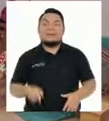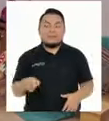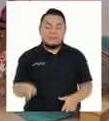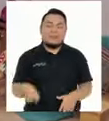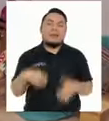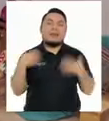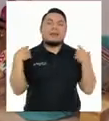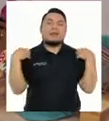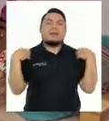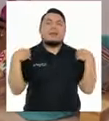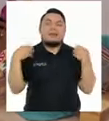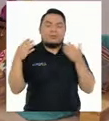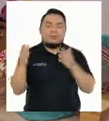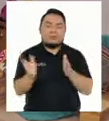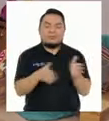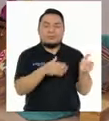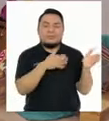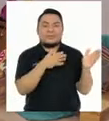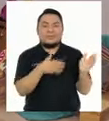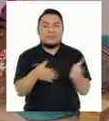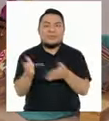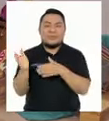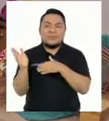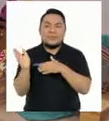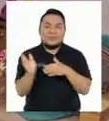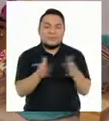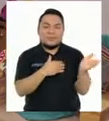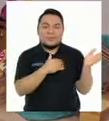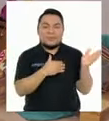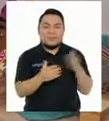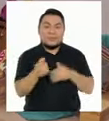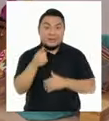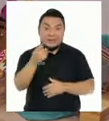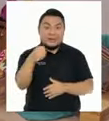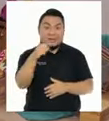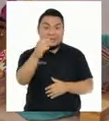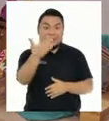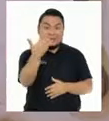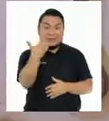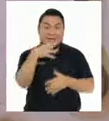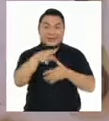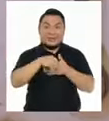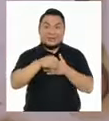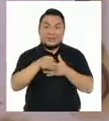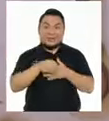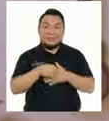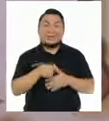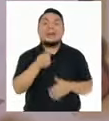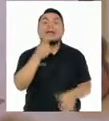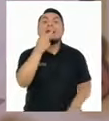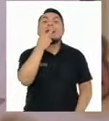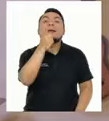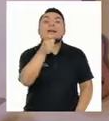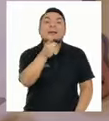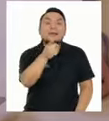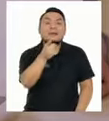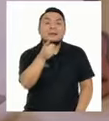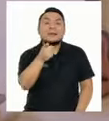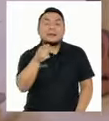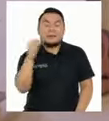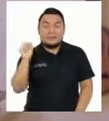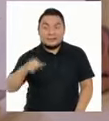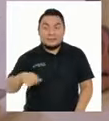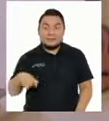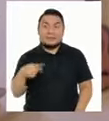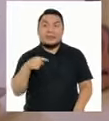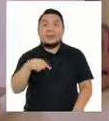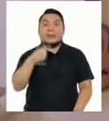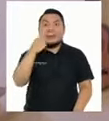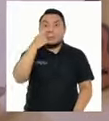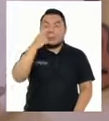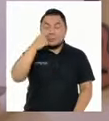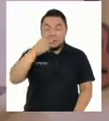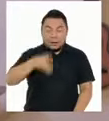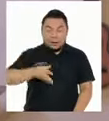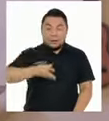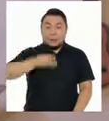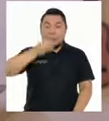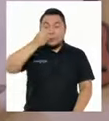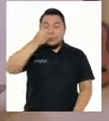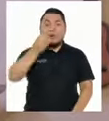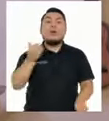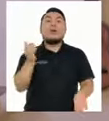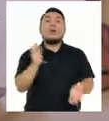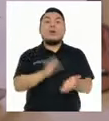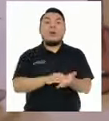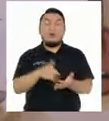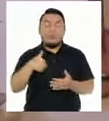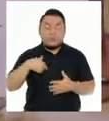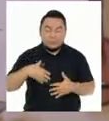otro. De esa manera. A ver, ¿cómo lo están haciendo? Desde aquí, vamos a tomar aire por la nariz y vamos a